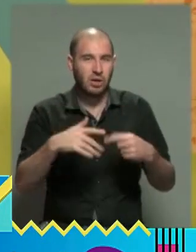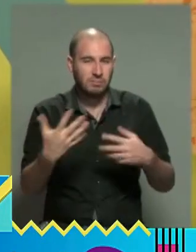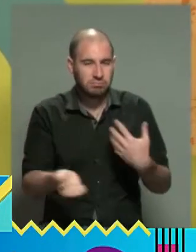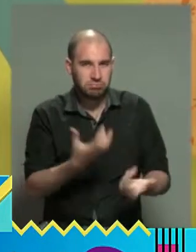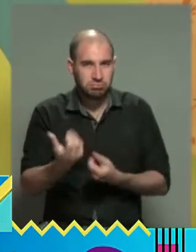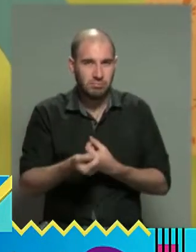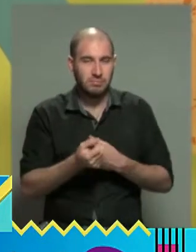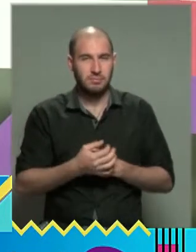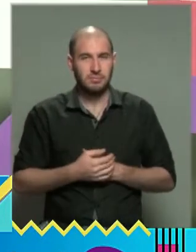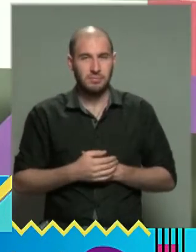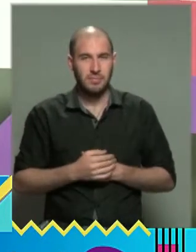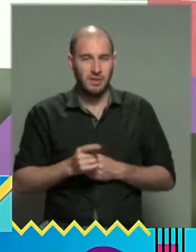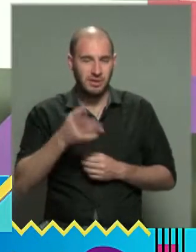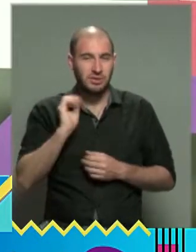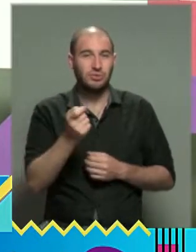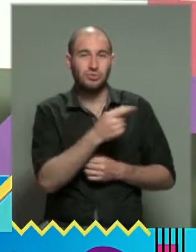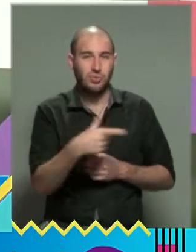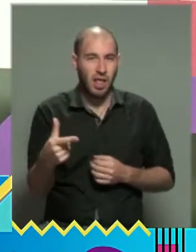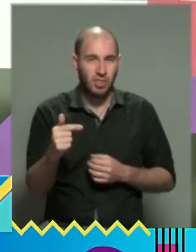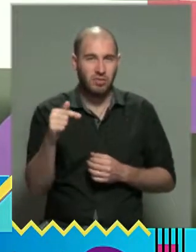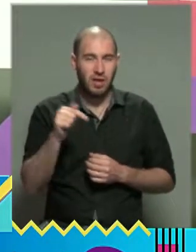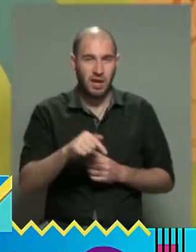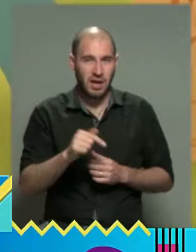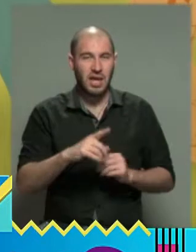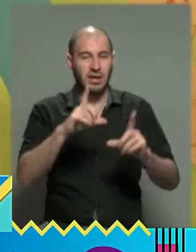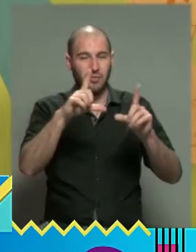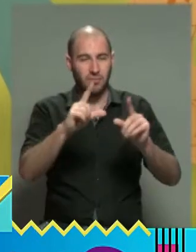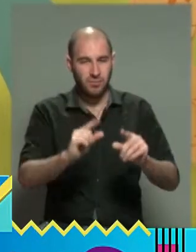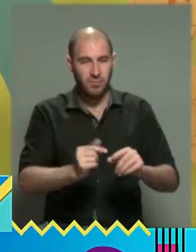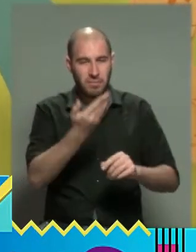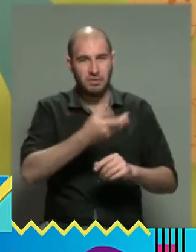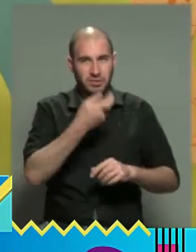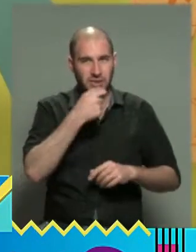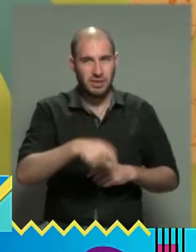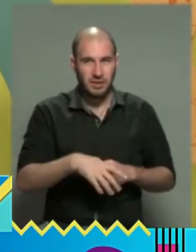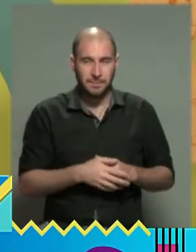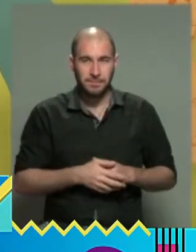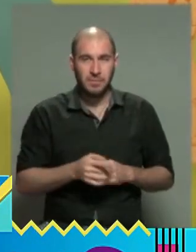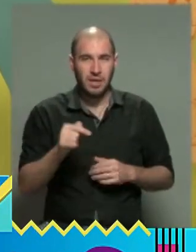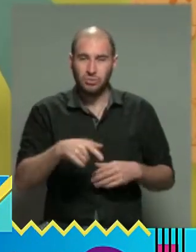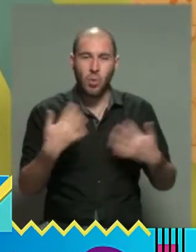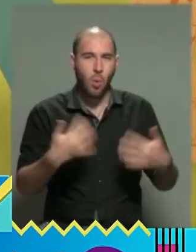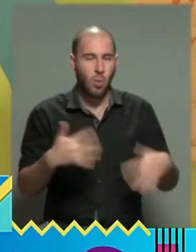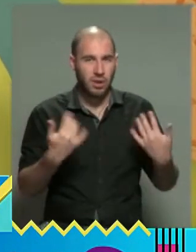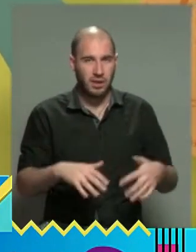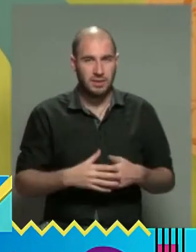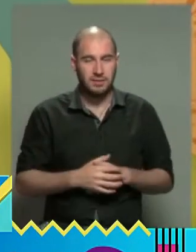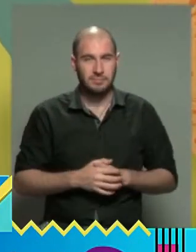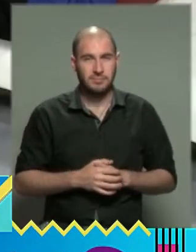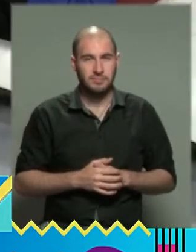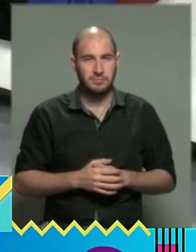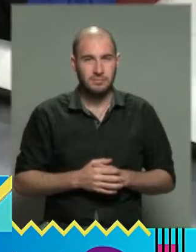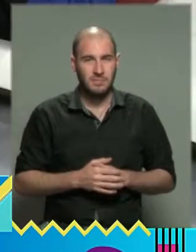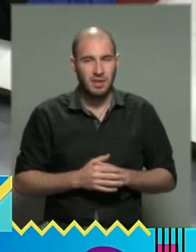situación y vemos que el salario cada vez va a ser menor para los mendocinos. Eso es lo urgente.